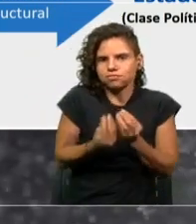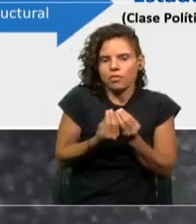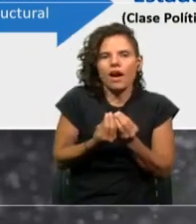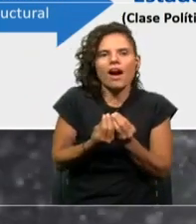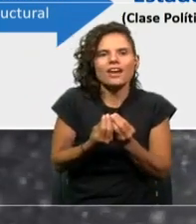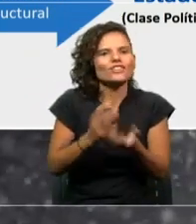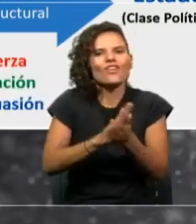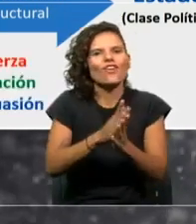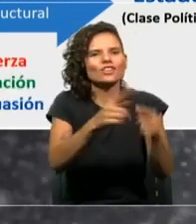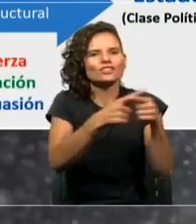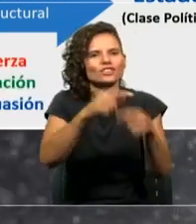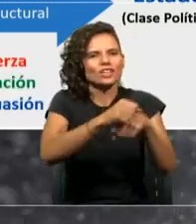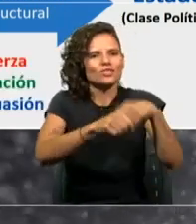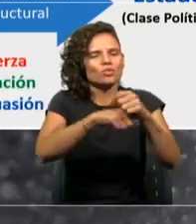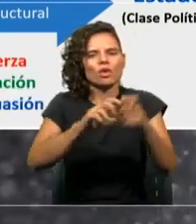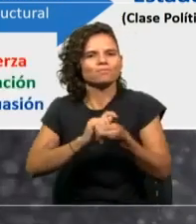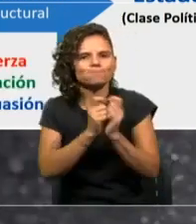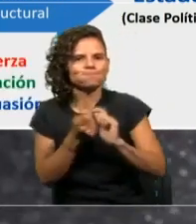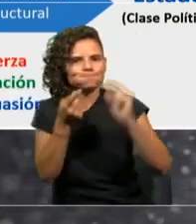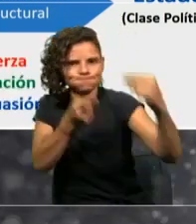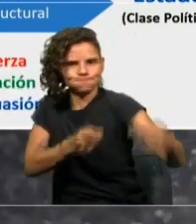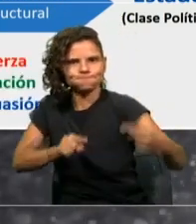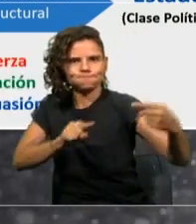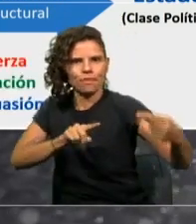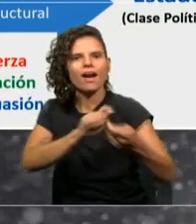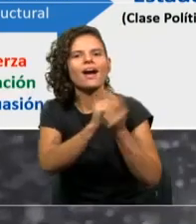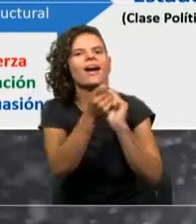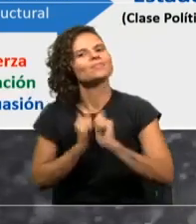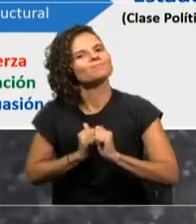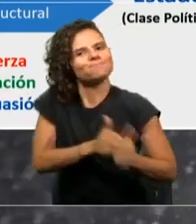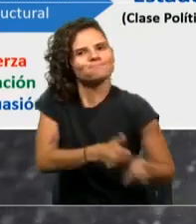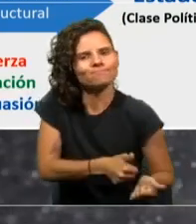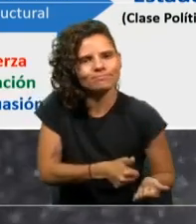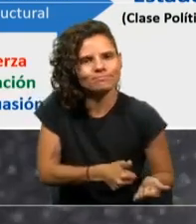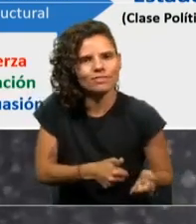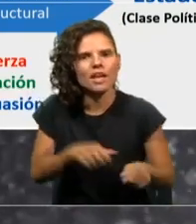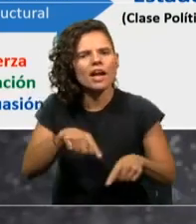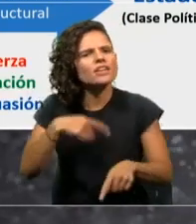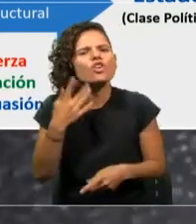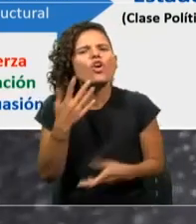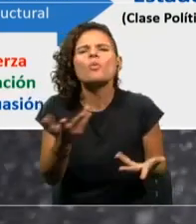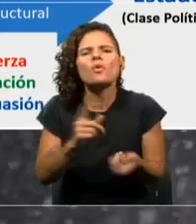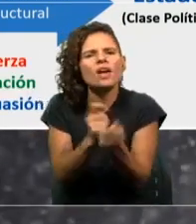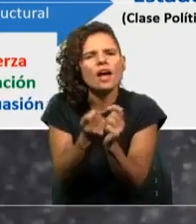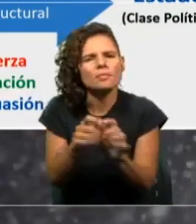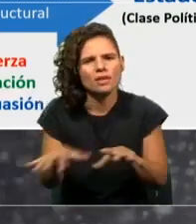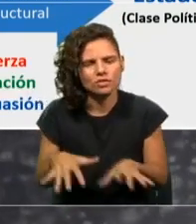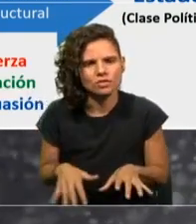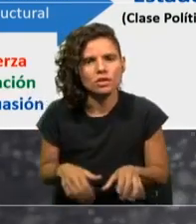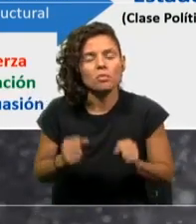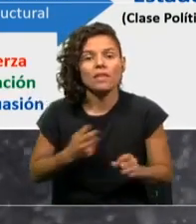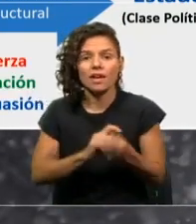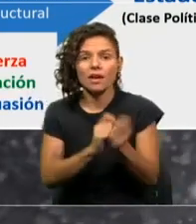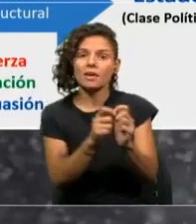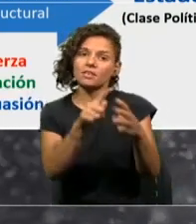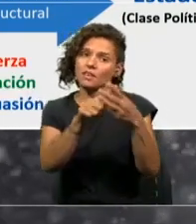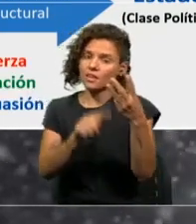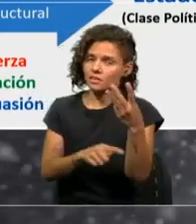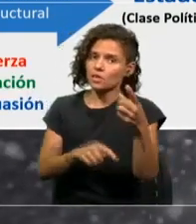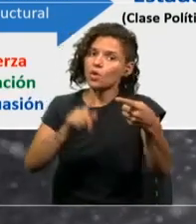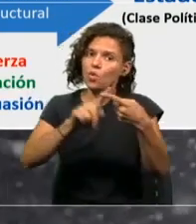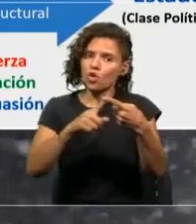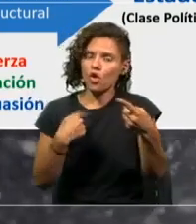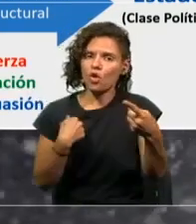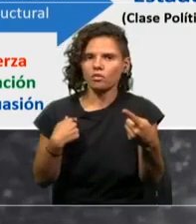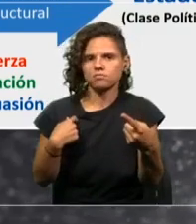Bien, entonces la pregunta es, bueno, en esos casos, ¿cómo cambian las cosas? ¿Ya? Y hay tres formas de cambio, ¿ya? Por la